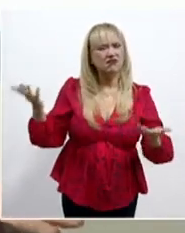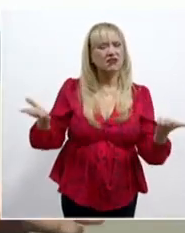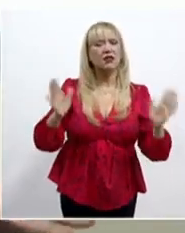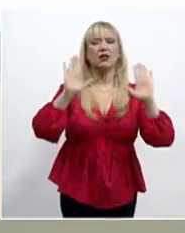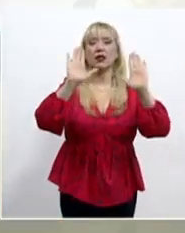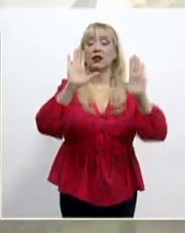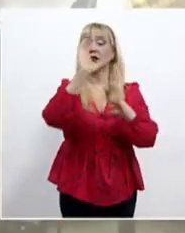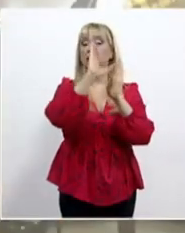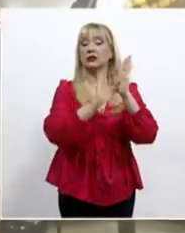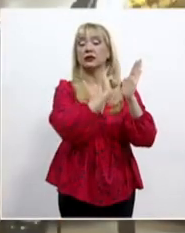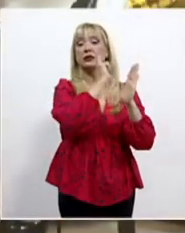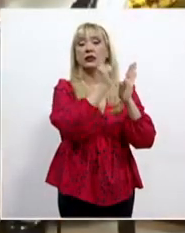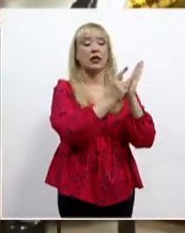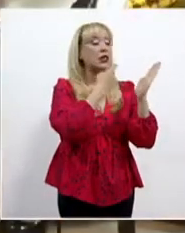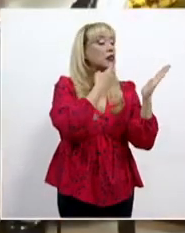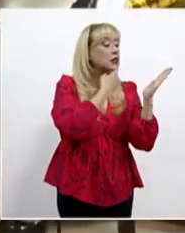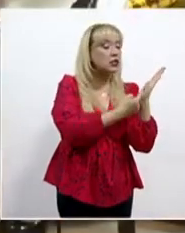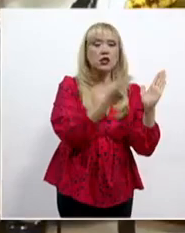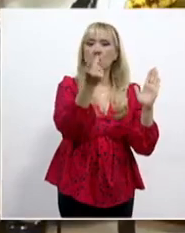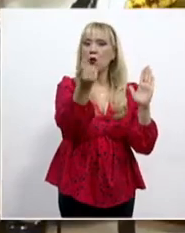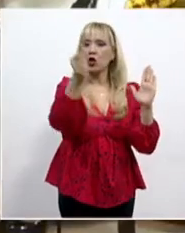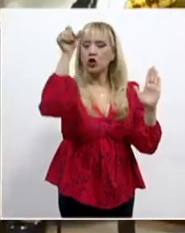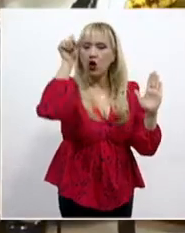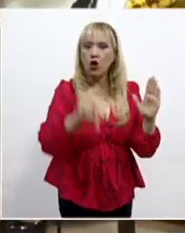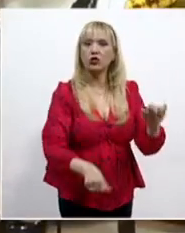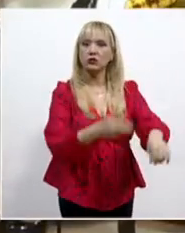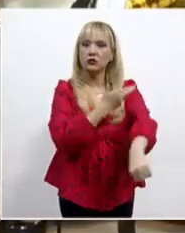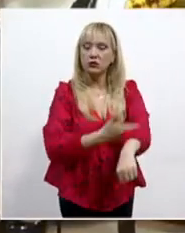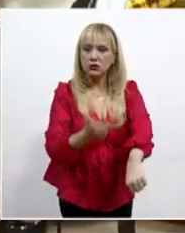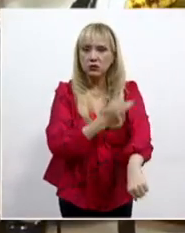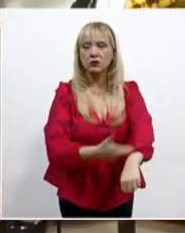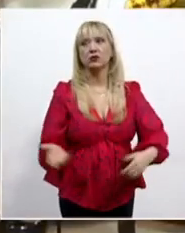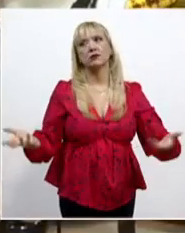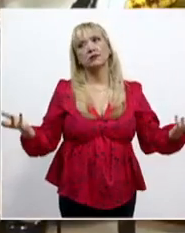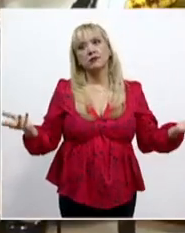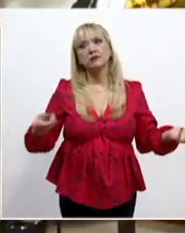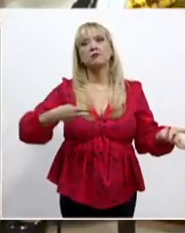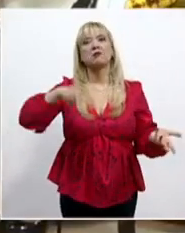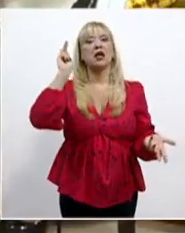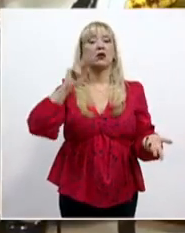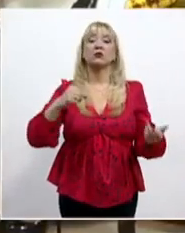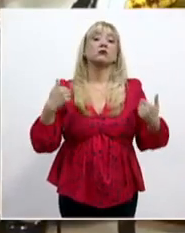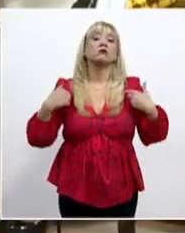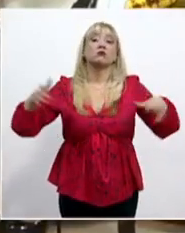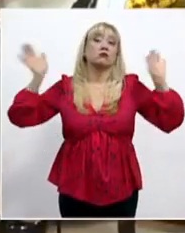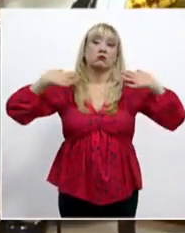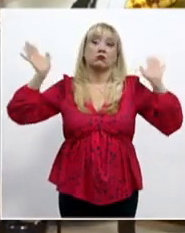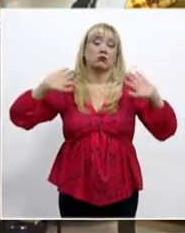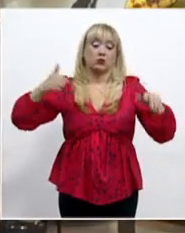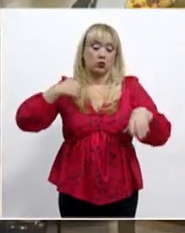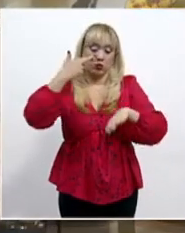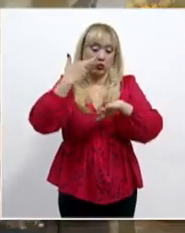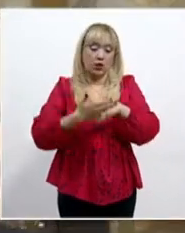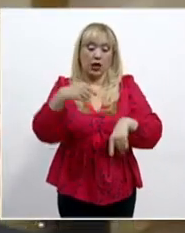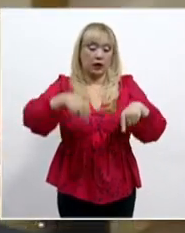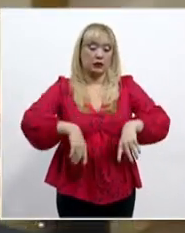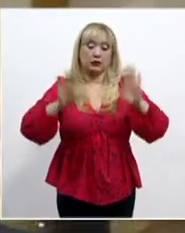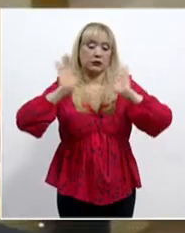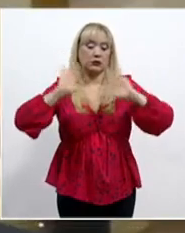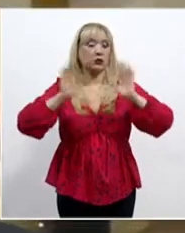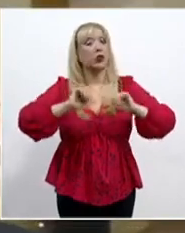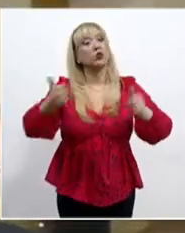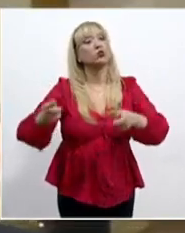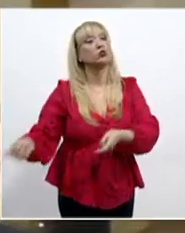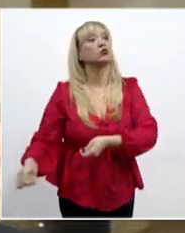principio constitucional de justicia pronta y expedita. Sin embargo, reconoció que al negar la competencia se privilegia el debido proceso. Por